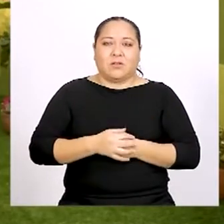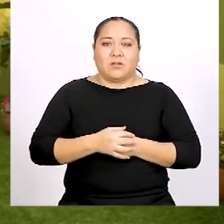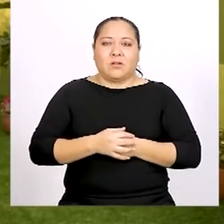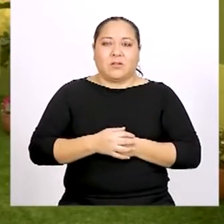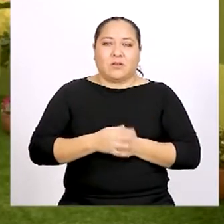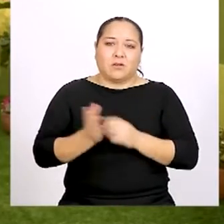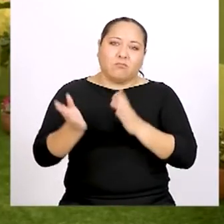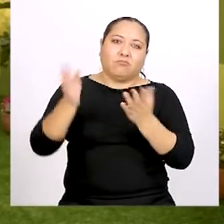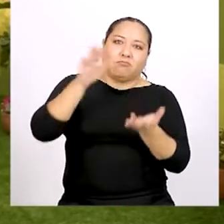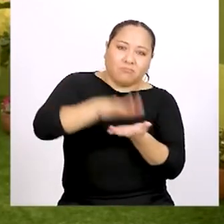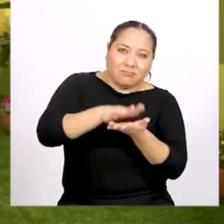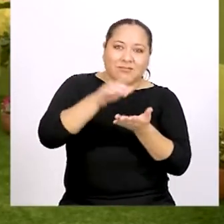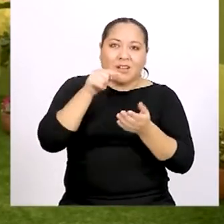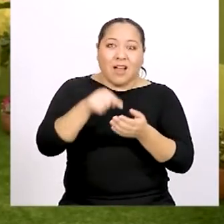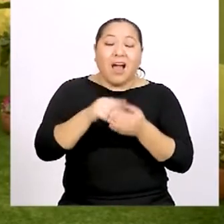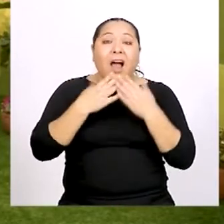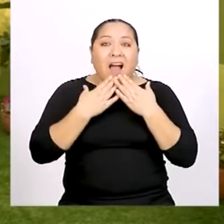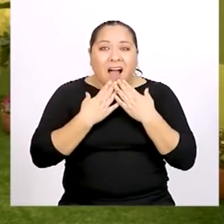más esta vez.